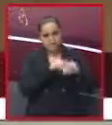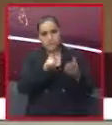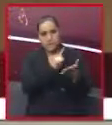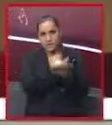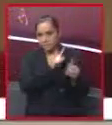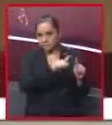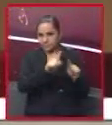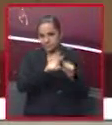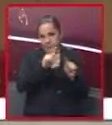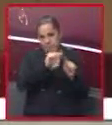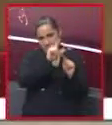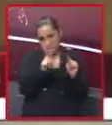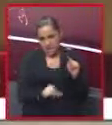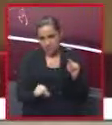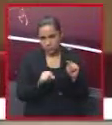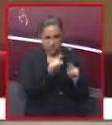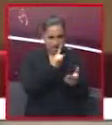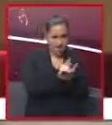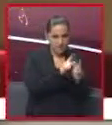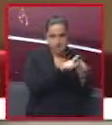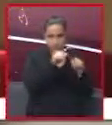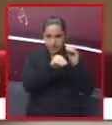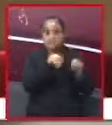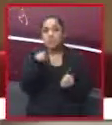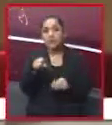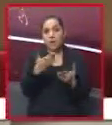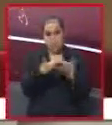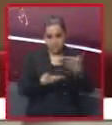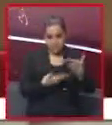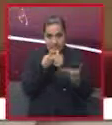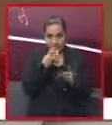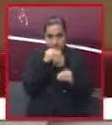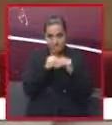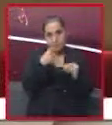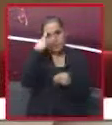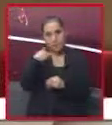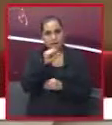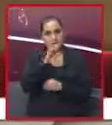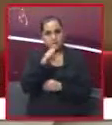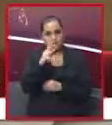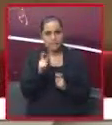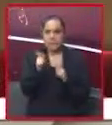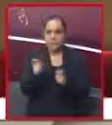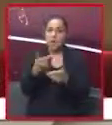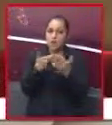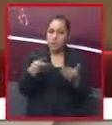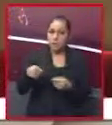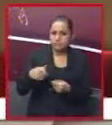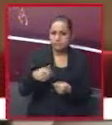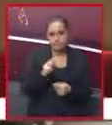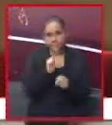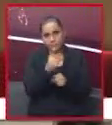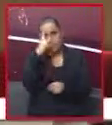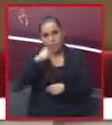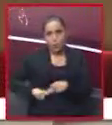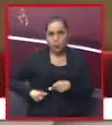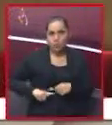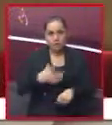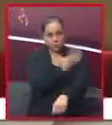presente dictamen, explicó, reivindica a la Secretaría de la Función Pública como garante de un gobierno honesto, eficiente y